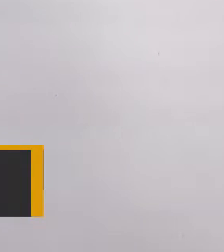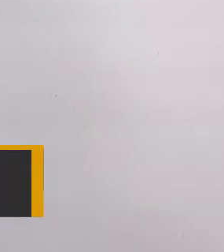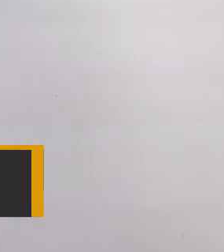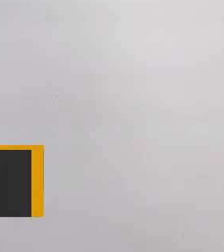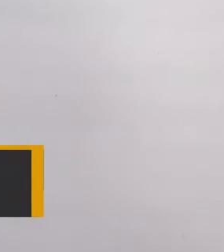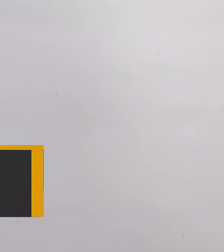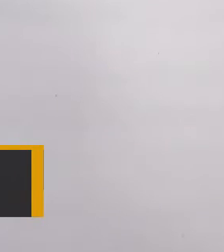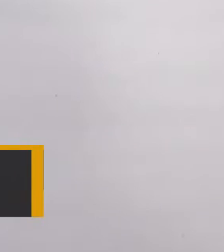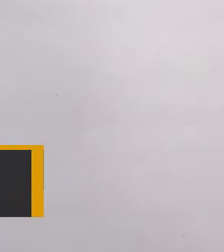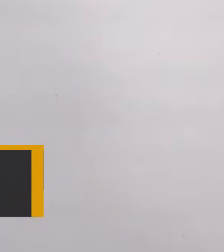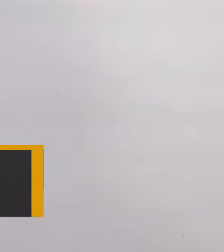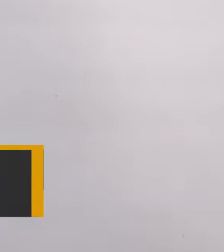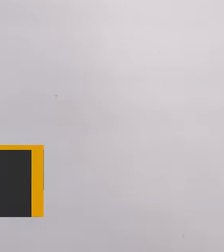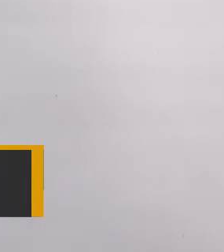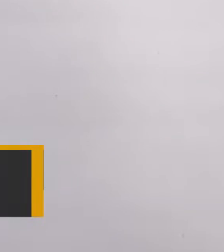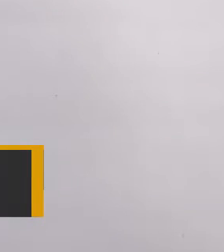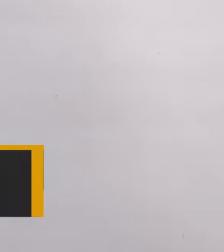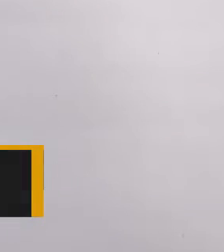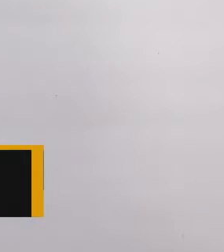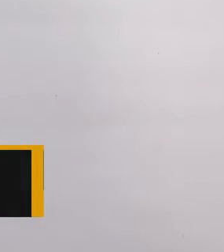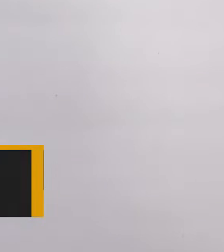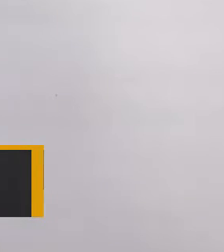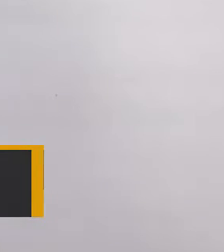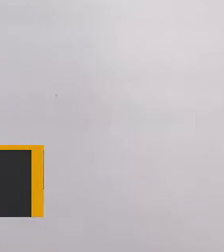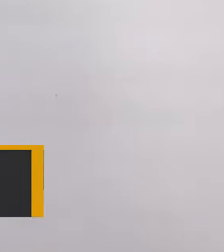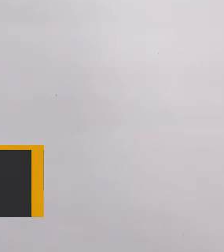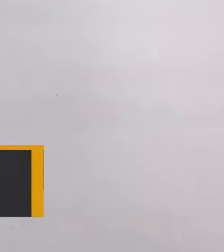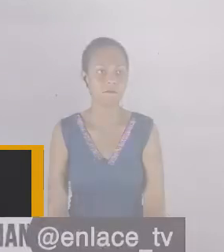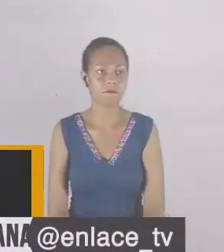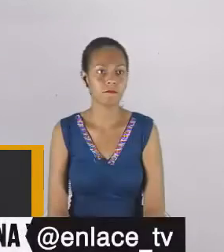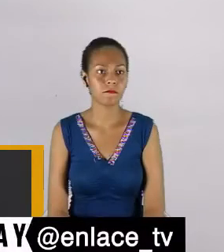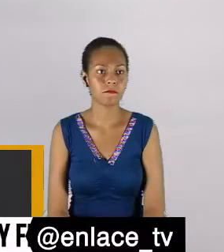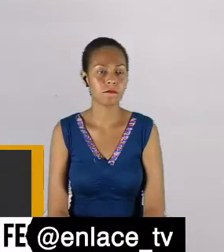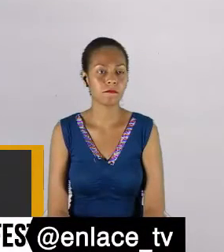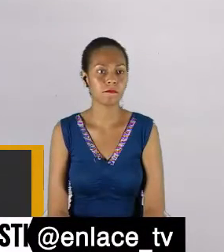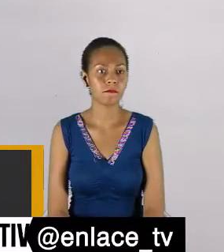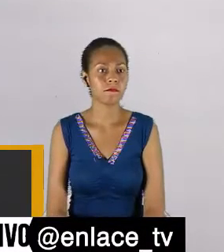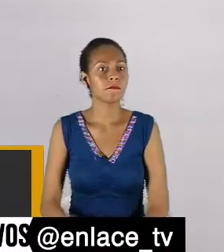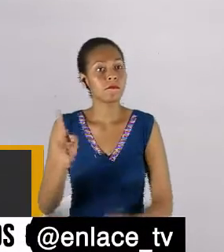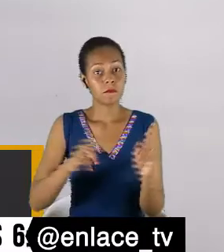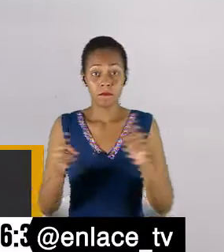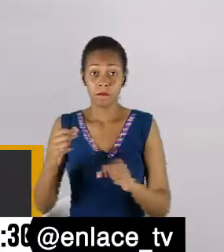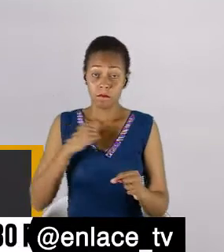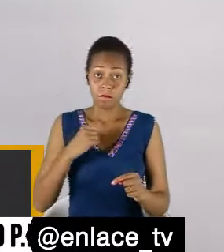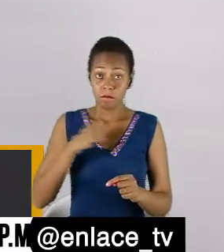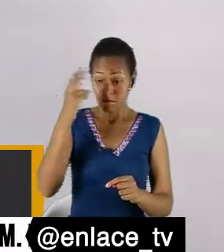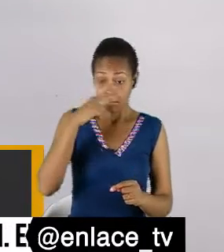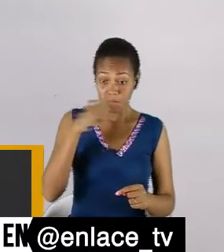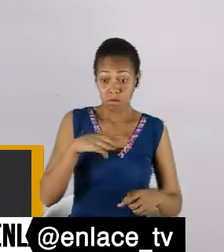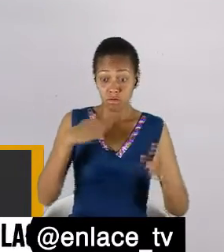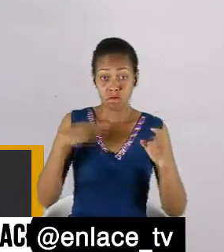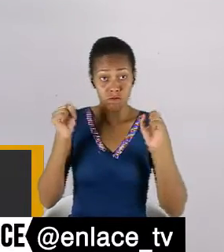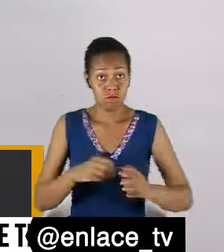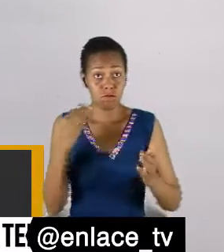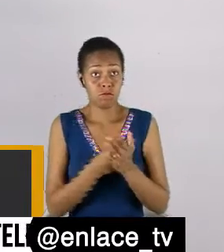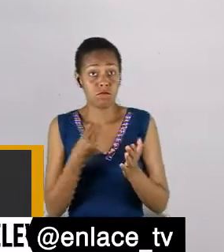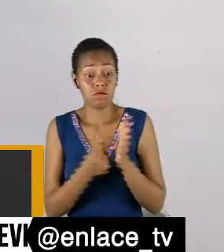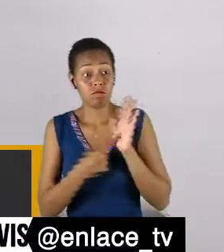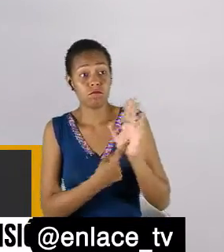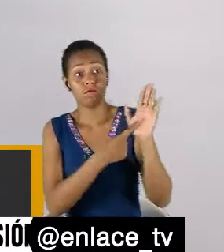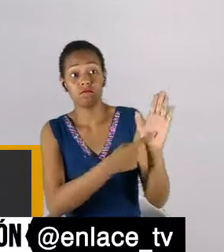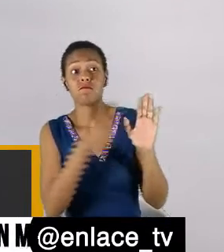egresada. Igual sucede para los solicitantes que tienen hijos, también puedan acreditar esta condición de estudio, también dos años o